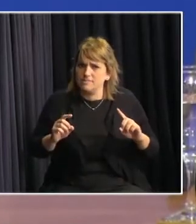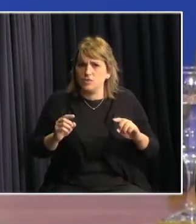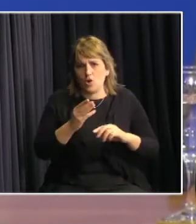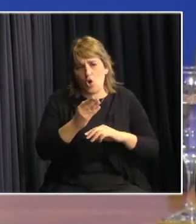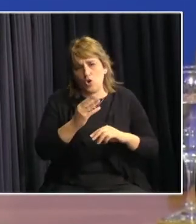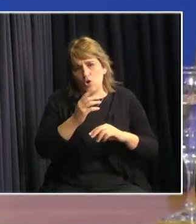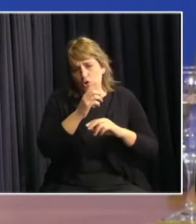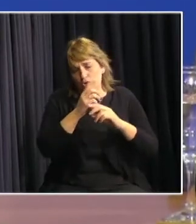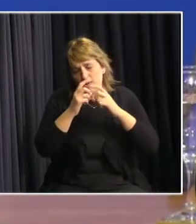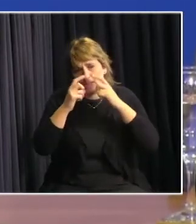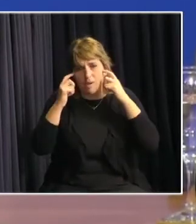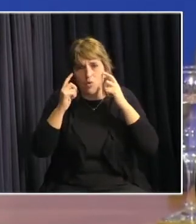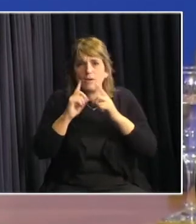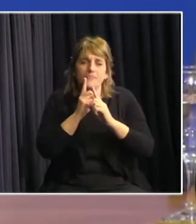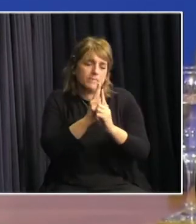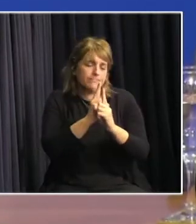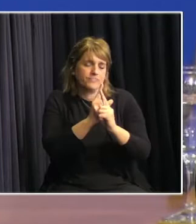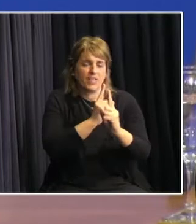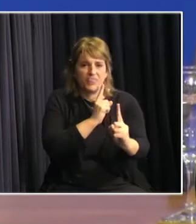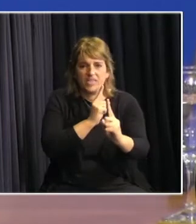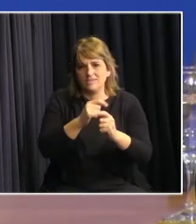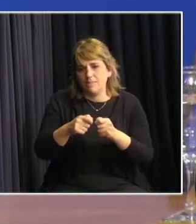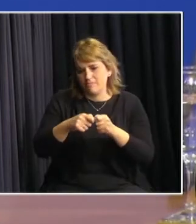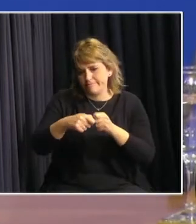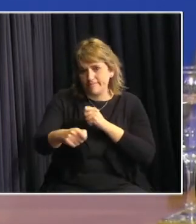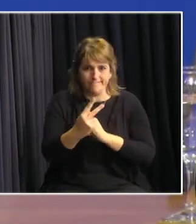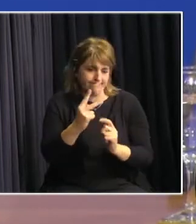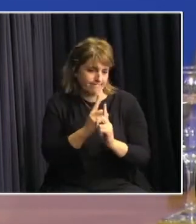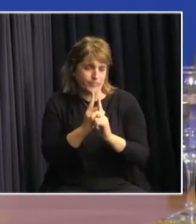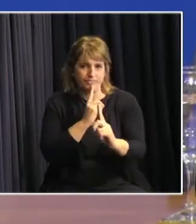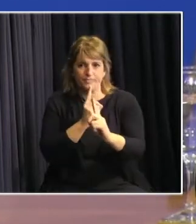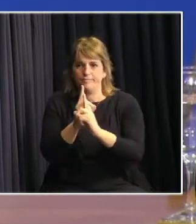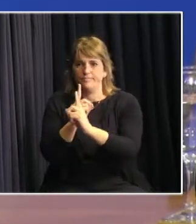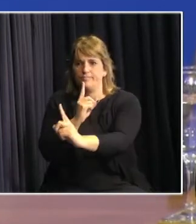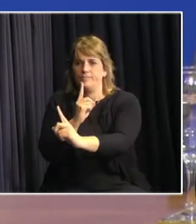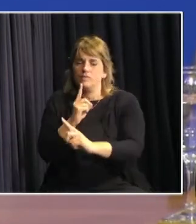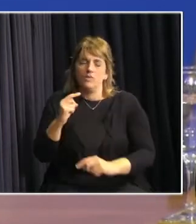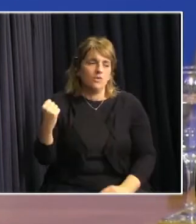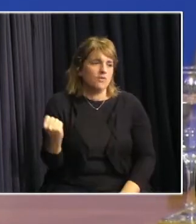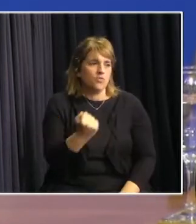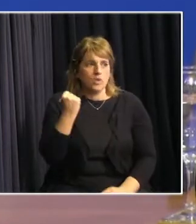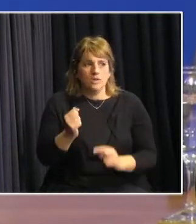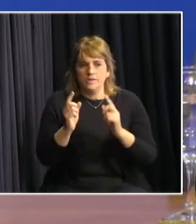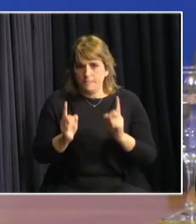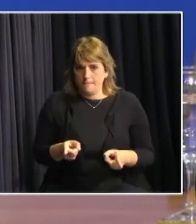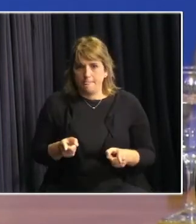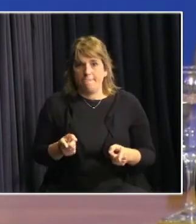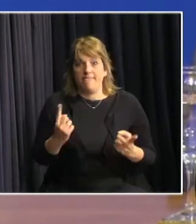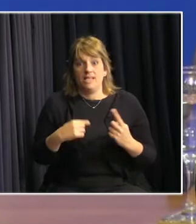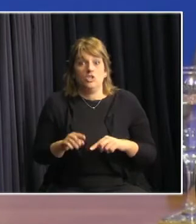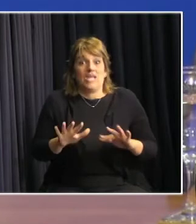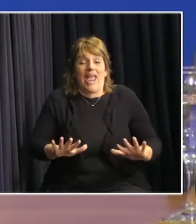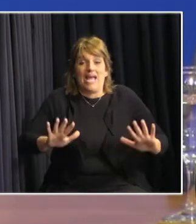el distanciamiento físico es fundamental para este tema en